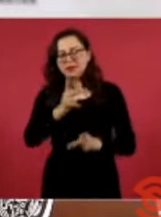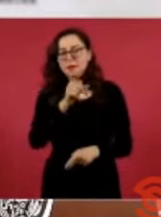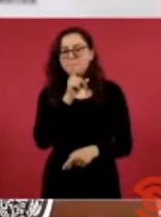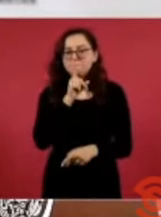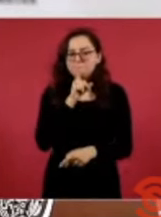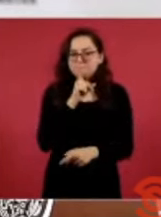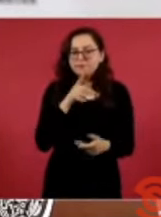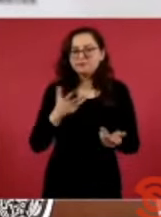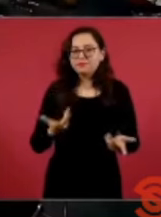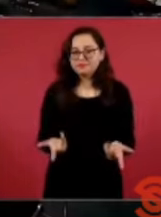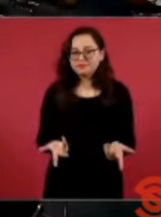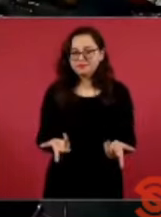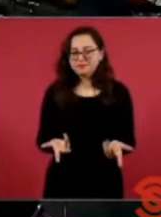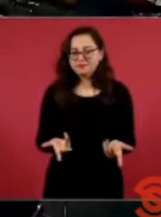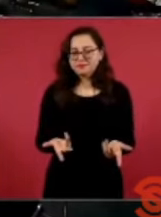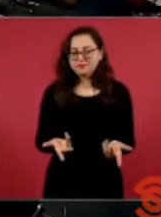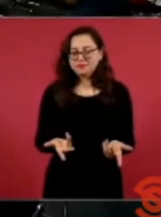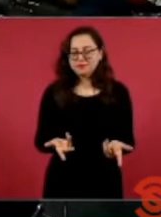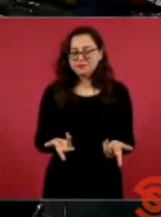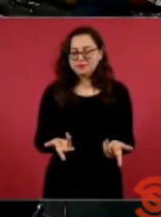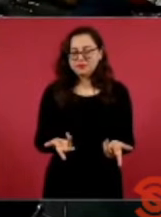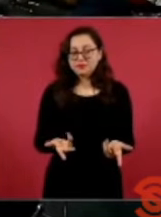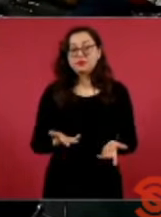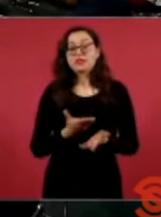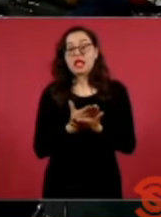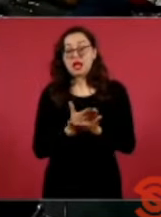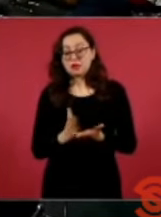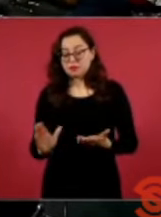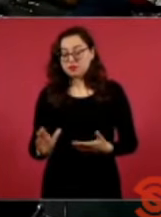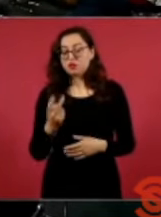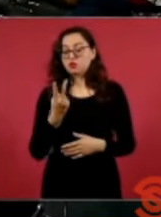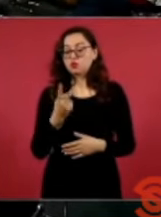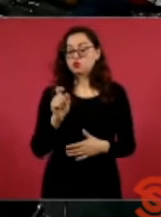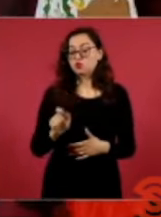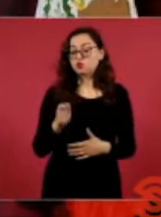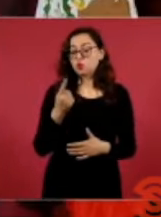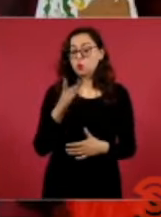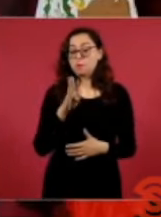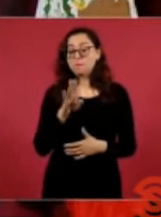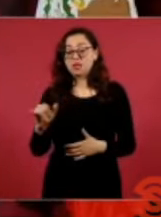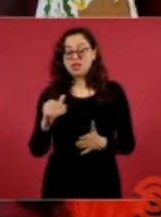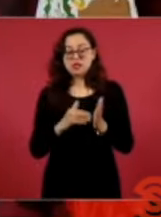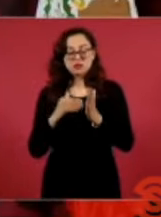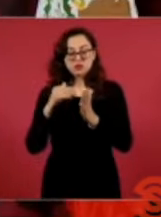este ahorro de 2.1 billón,